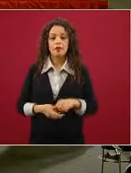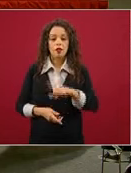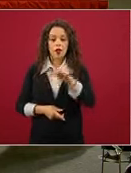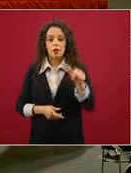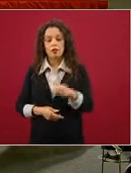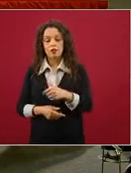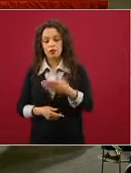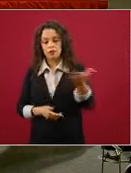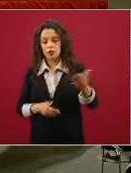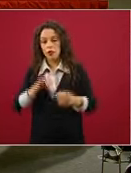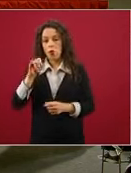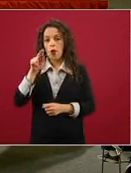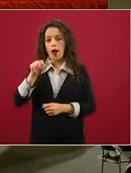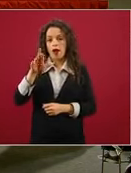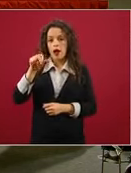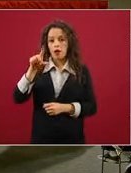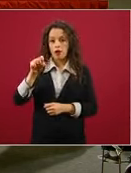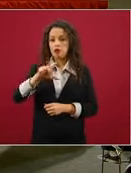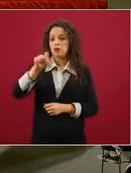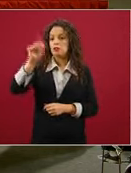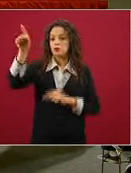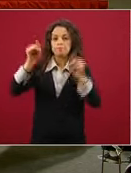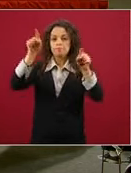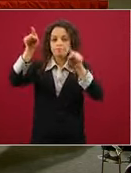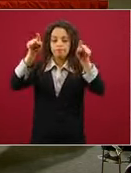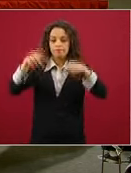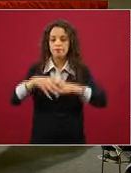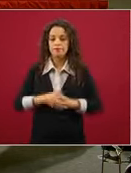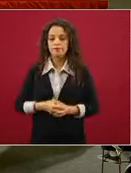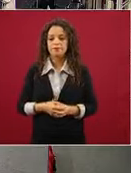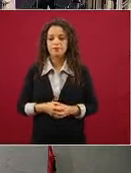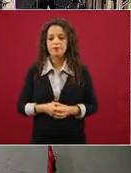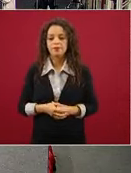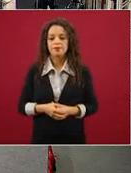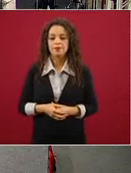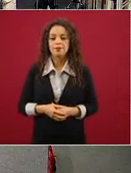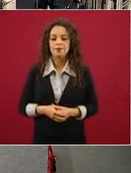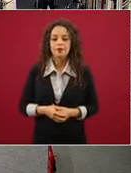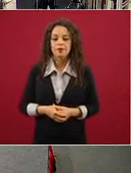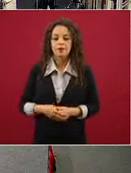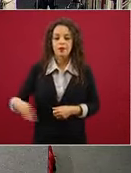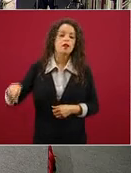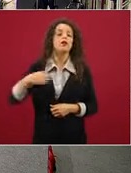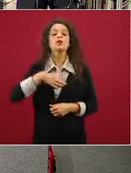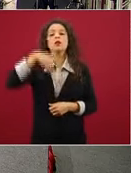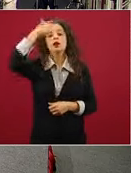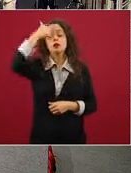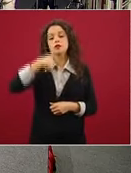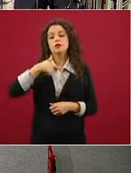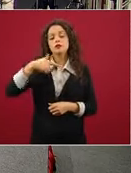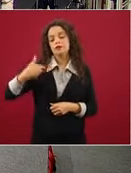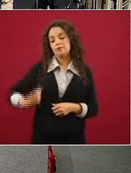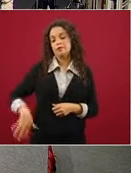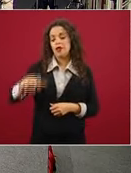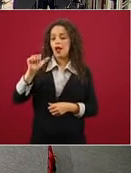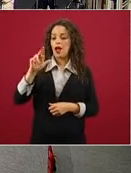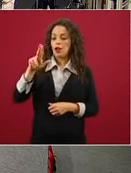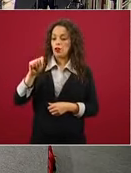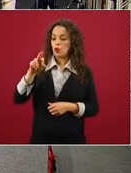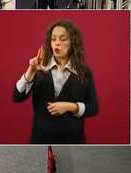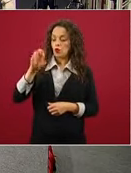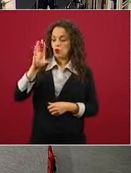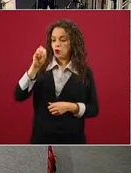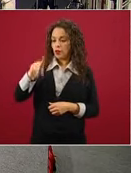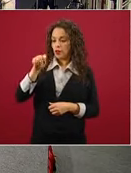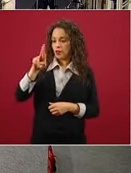acá. Y la colega, no le veo, ahí está, perfecto. Buenas noches, Arturo Contreras, de Pie de Página. Tenemos una pregunta